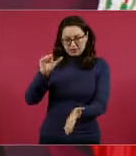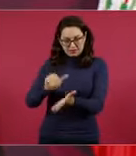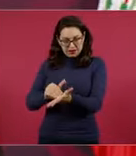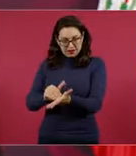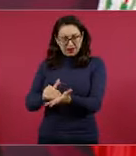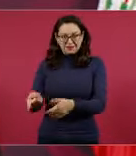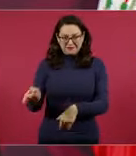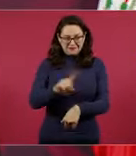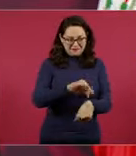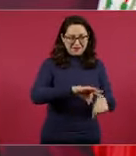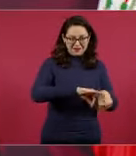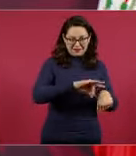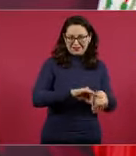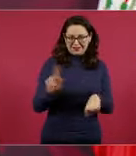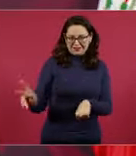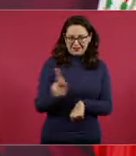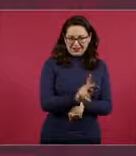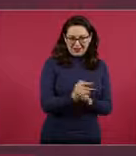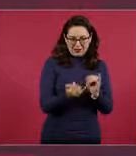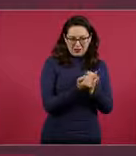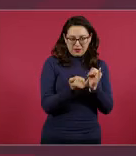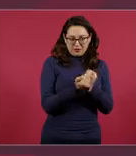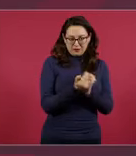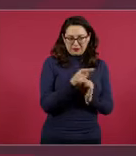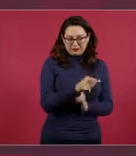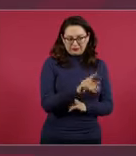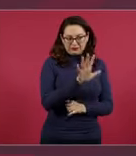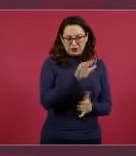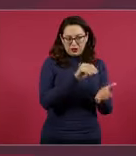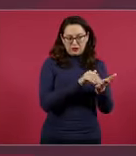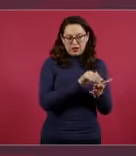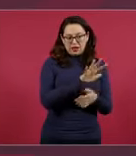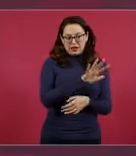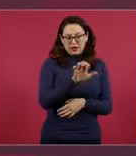son como 5.500 metros